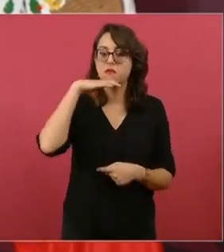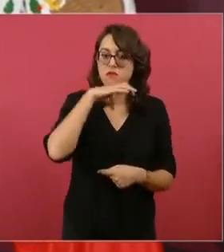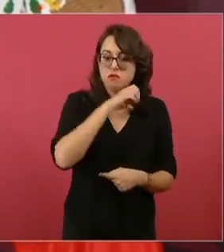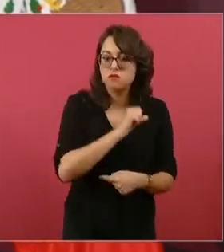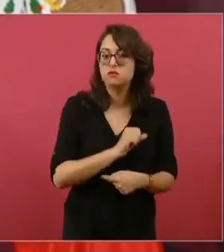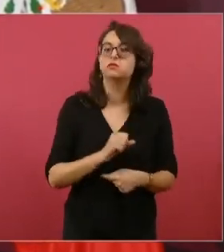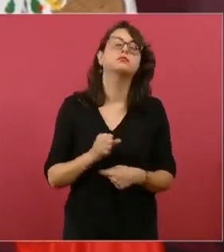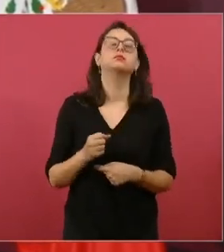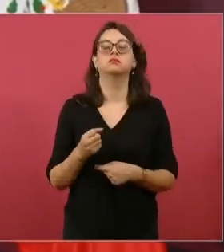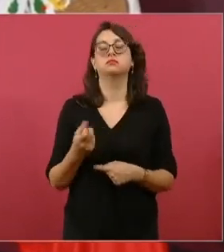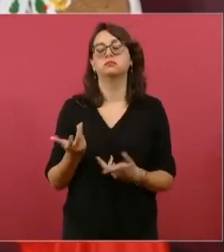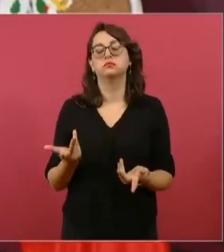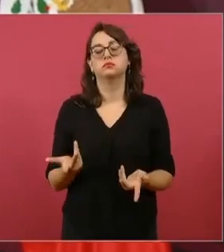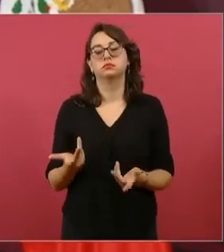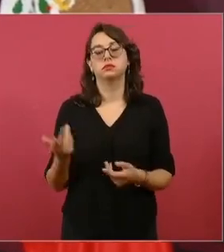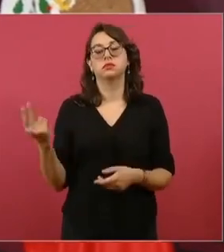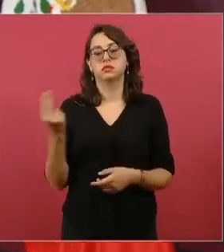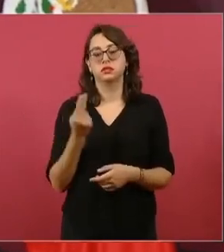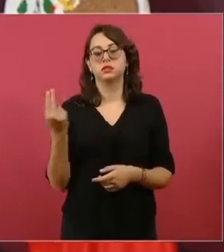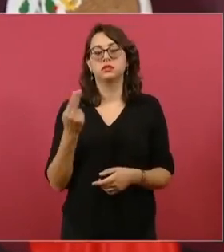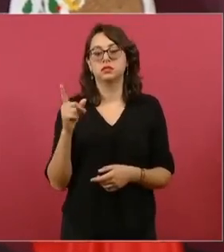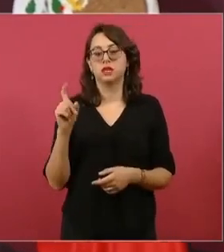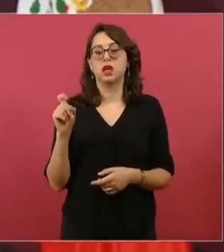como lo planteas,